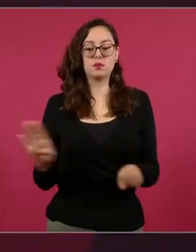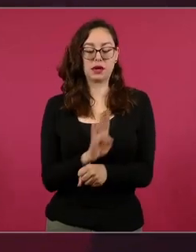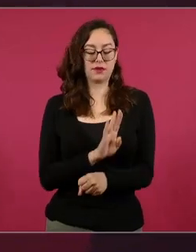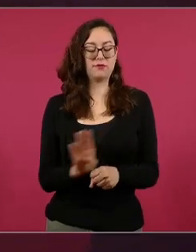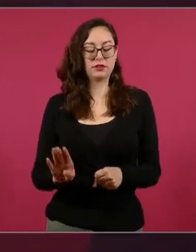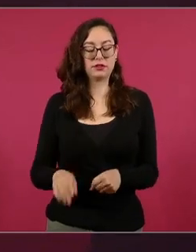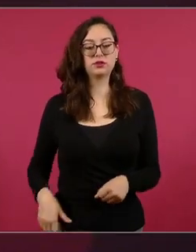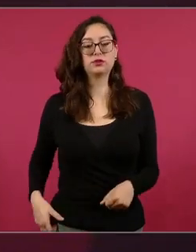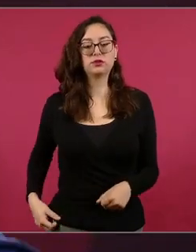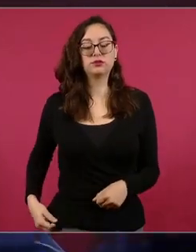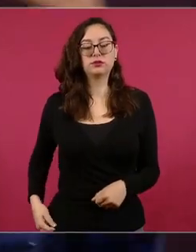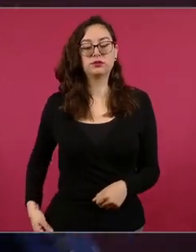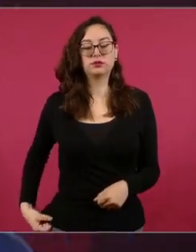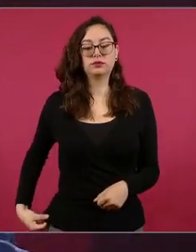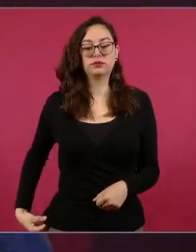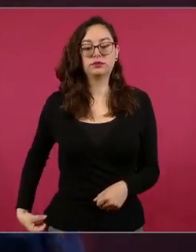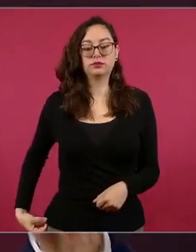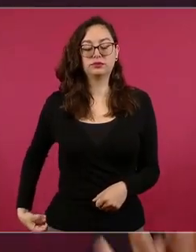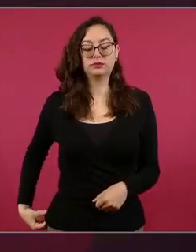Y